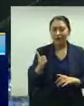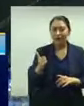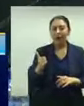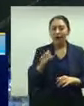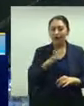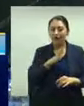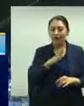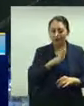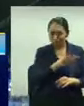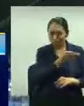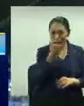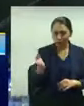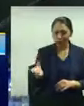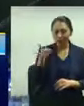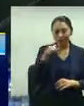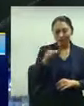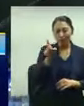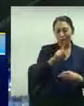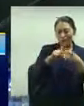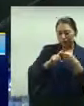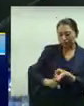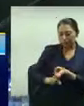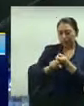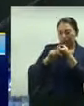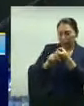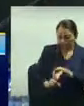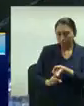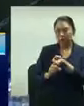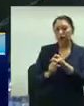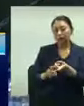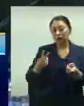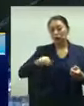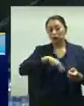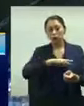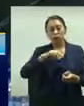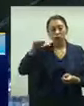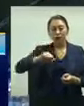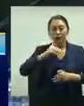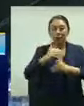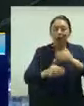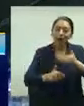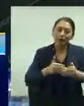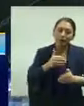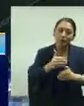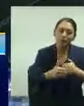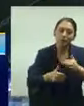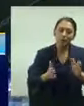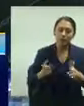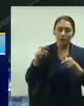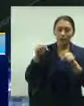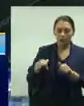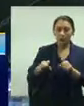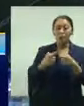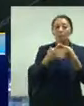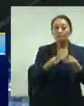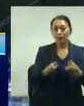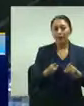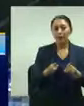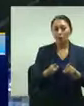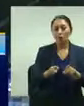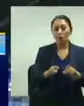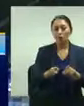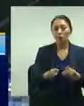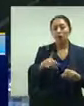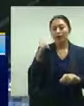esto no arrancaba, ¿verdad? Estábamos realmente mal con el proceso de esto. Afortunadamente